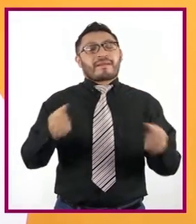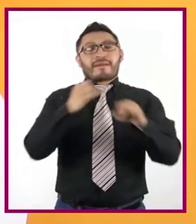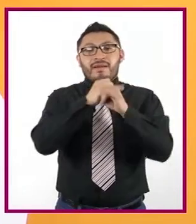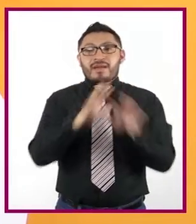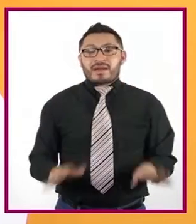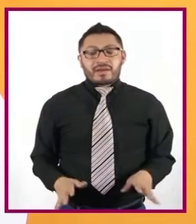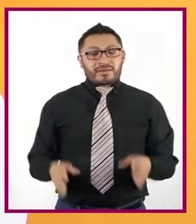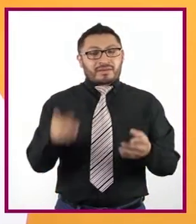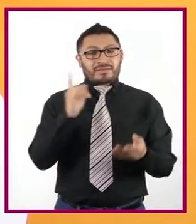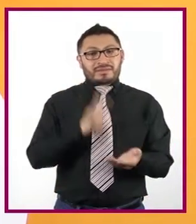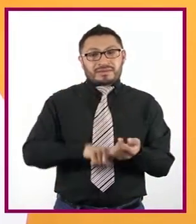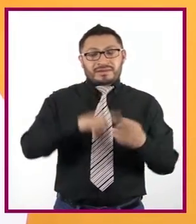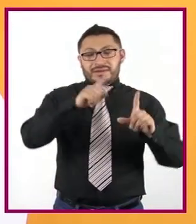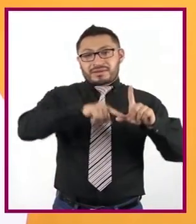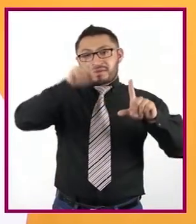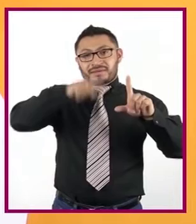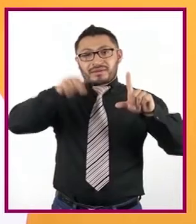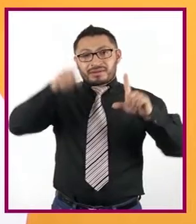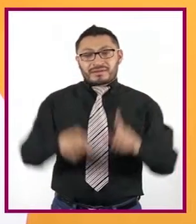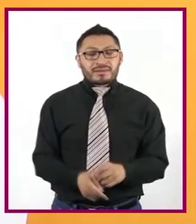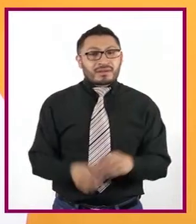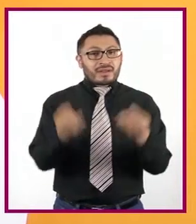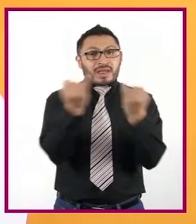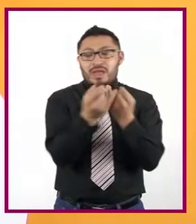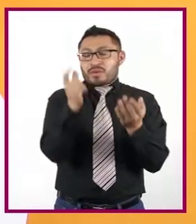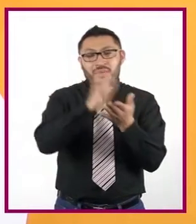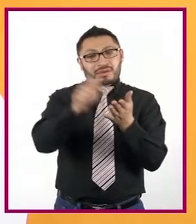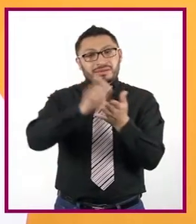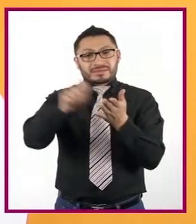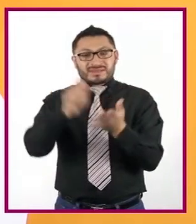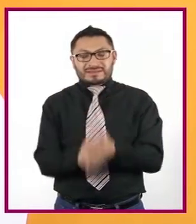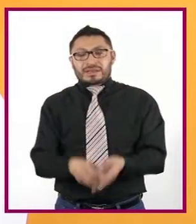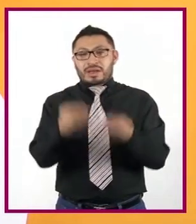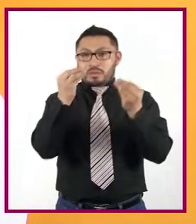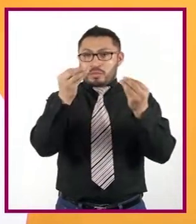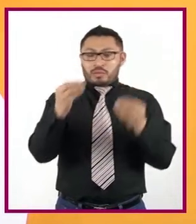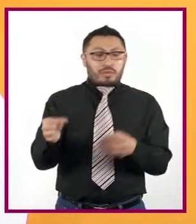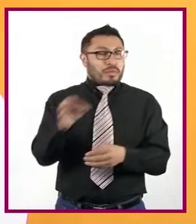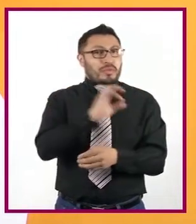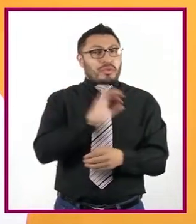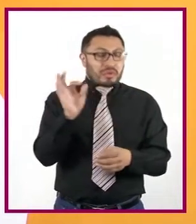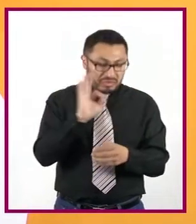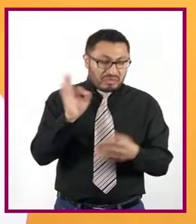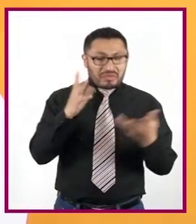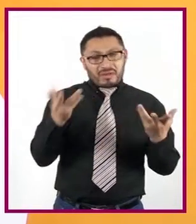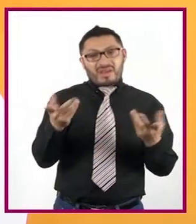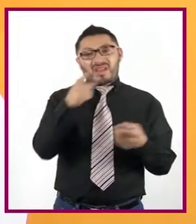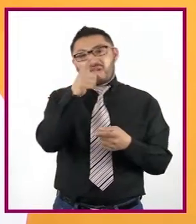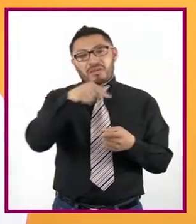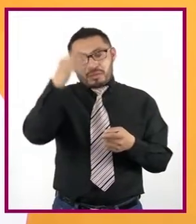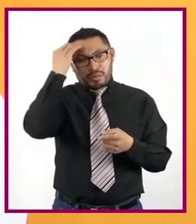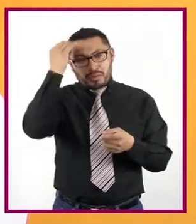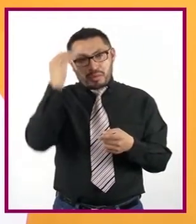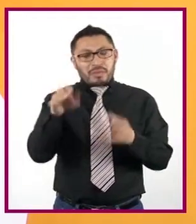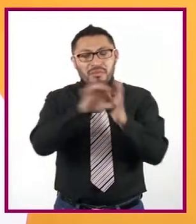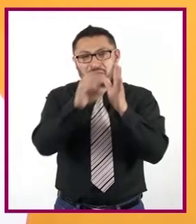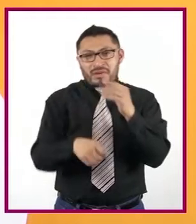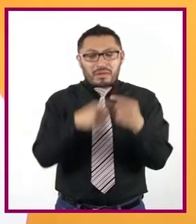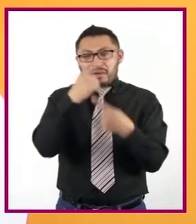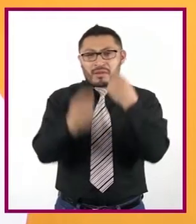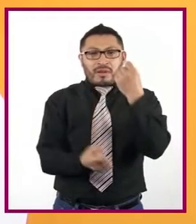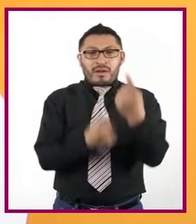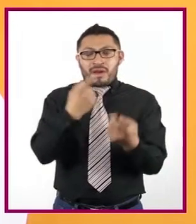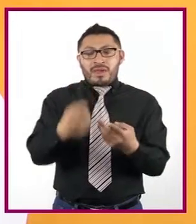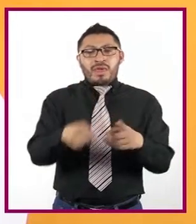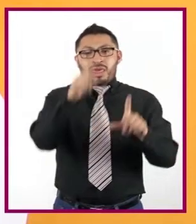información contenida en gráficas, además de textos. Es muy probable que conozcan algunos ejemplos de las gráficas